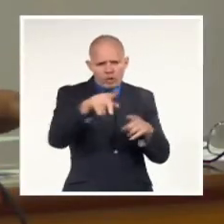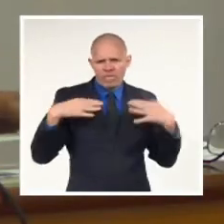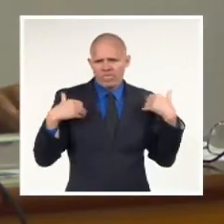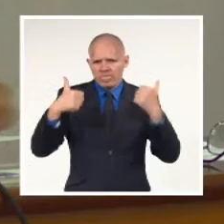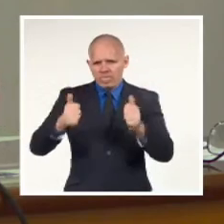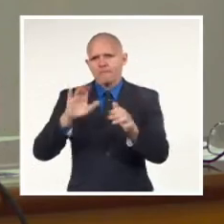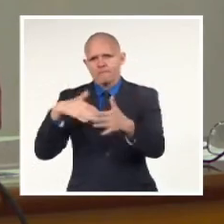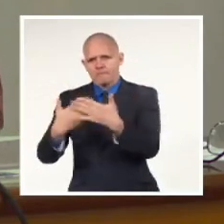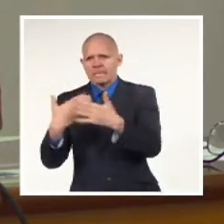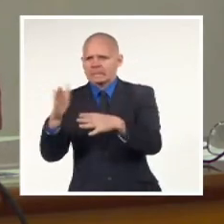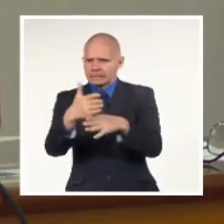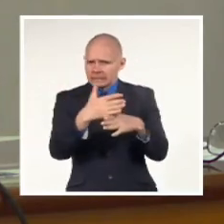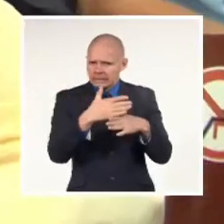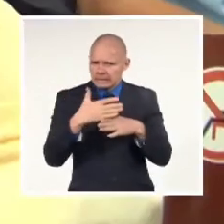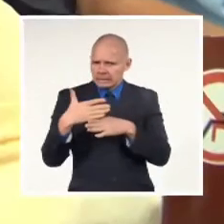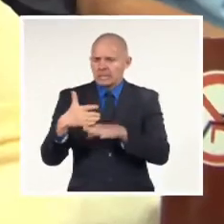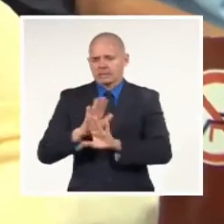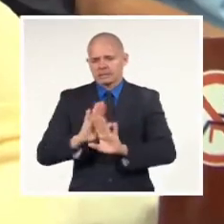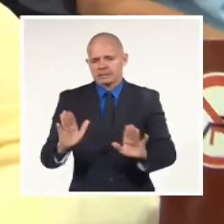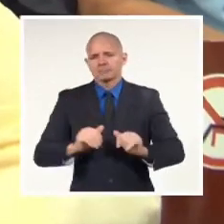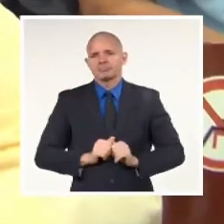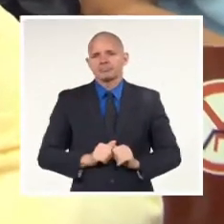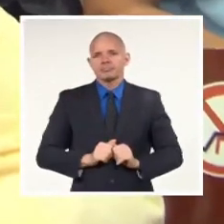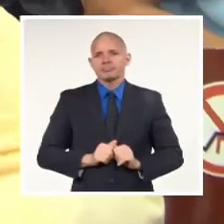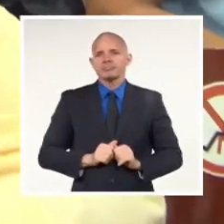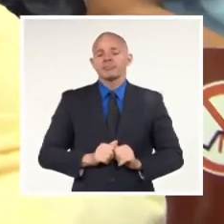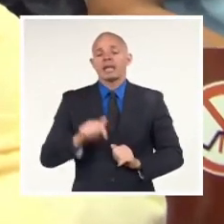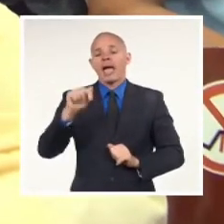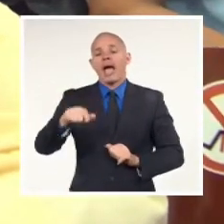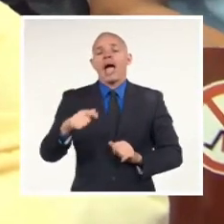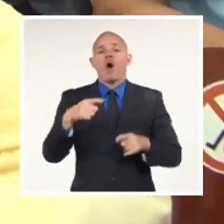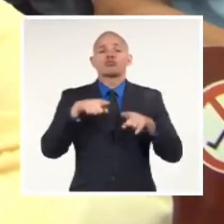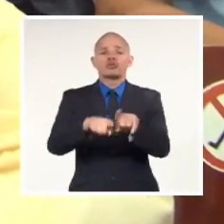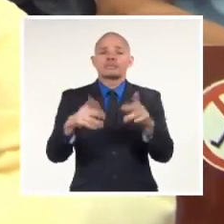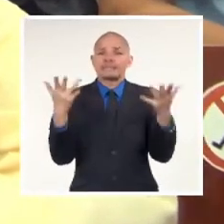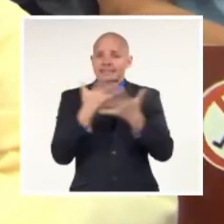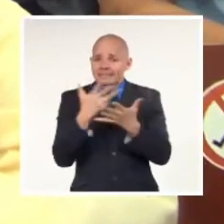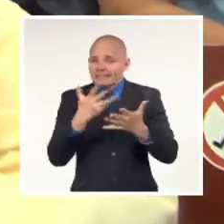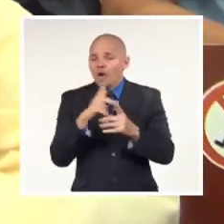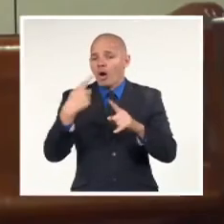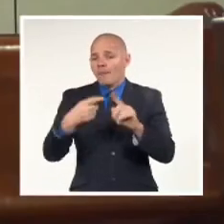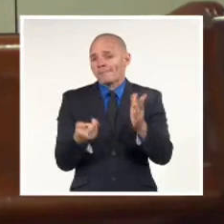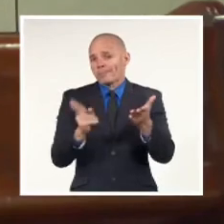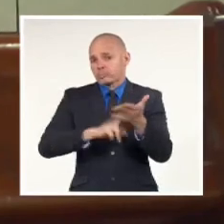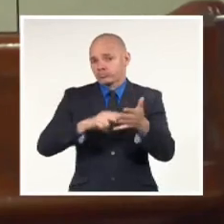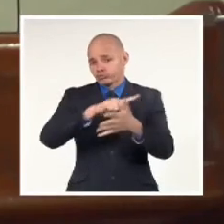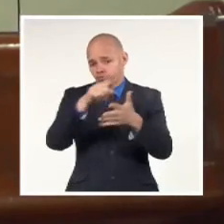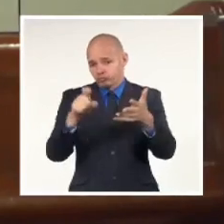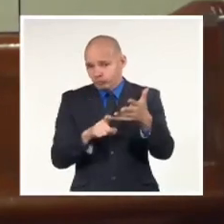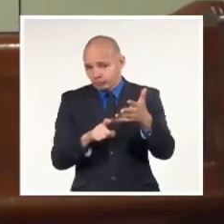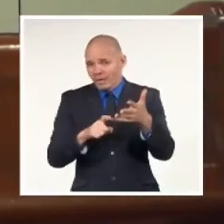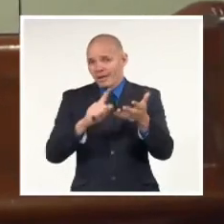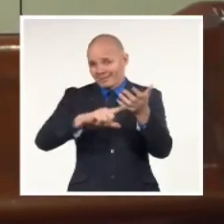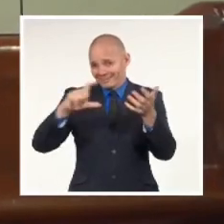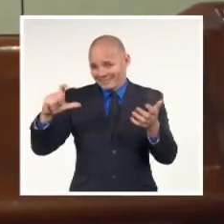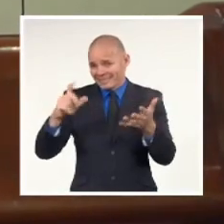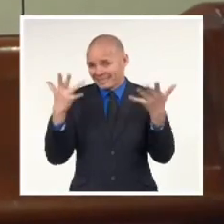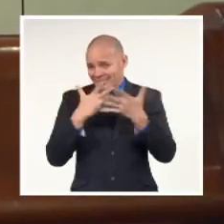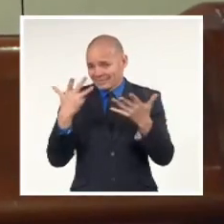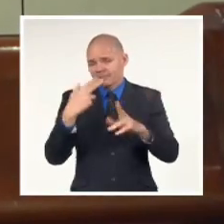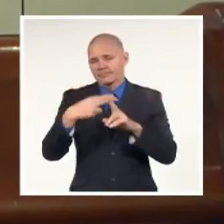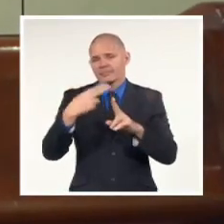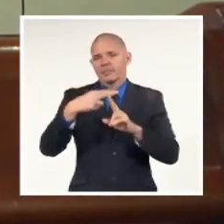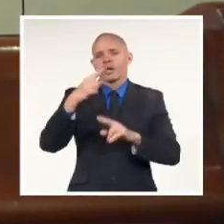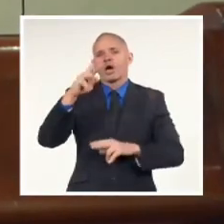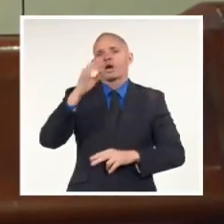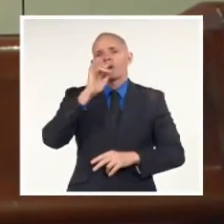varias entidades e instituciones. Junto a ellos estuvieron presentes el miembro del Buró Político, Roberto Morales Ojeda, secretario